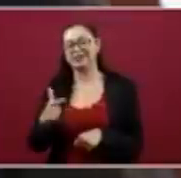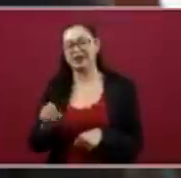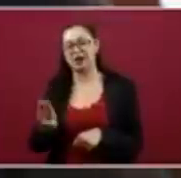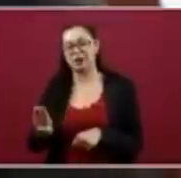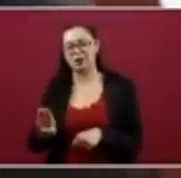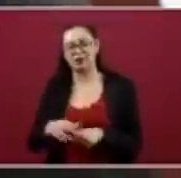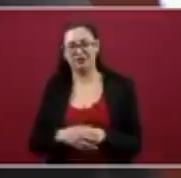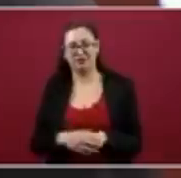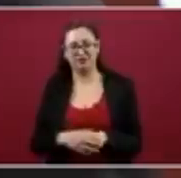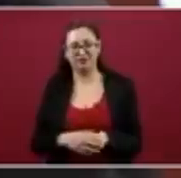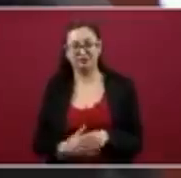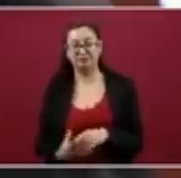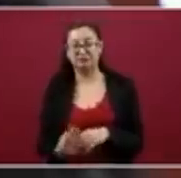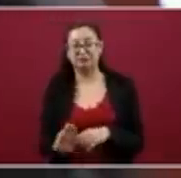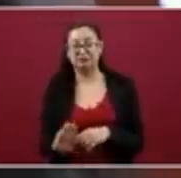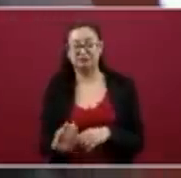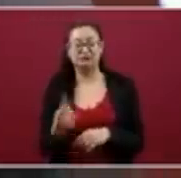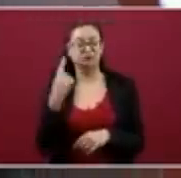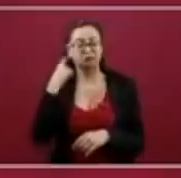Sí,